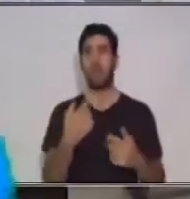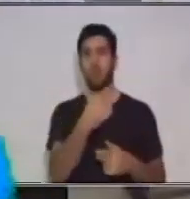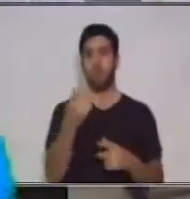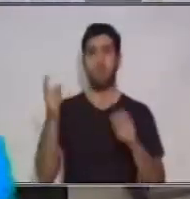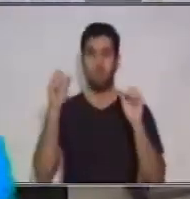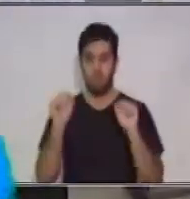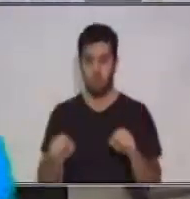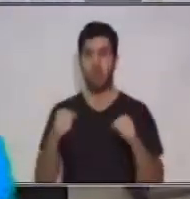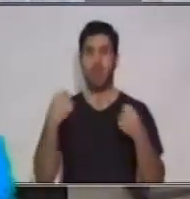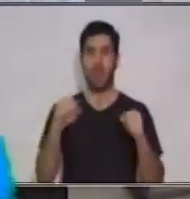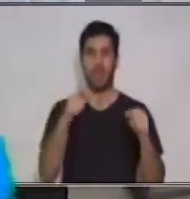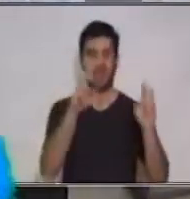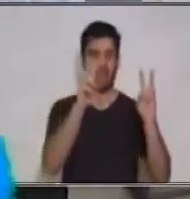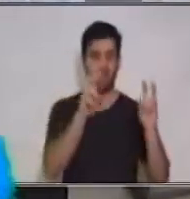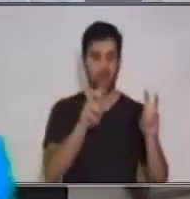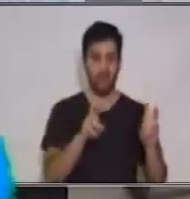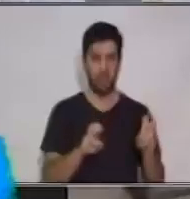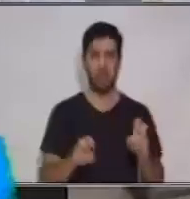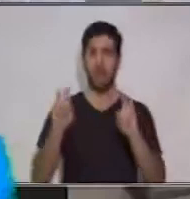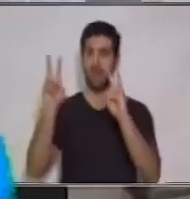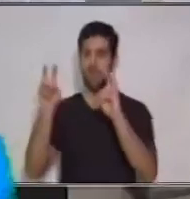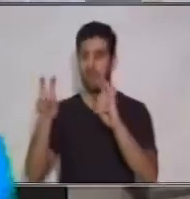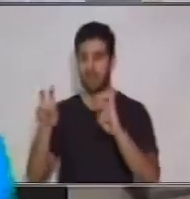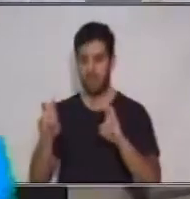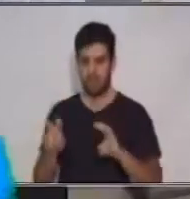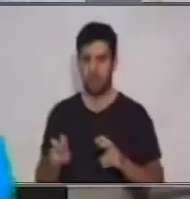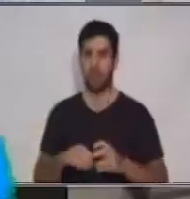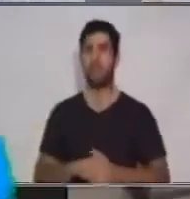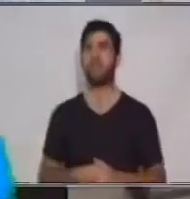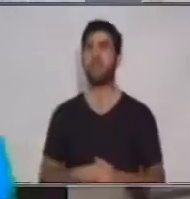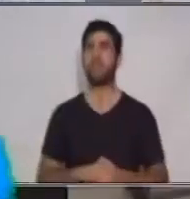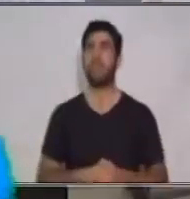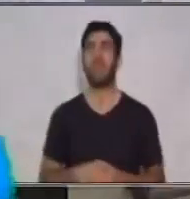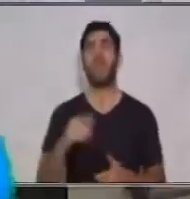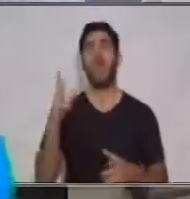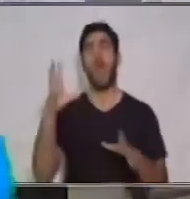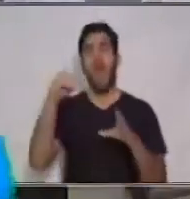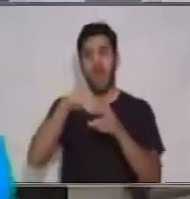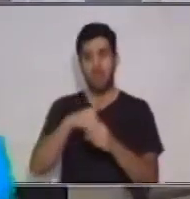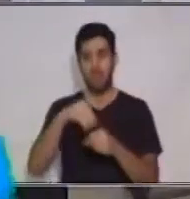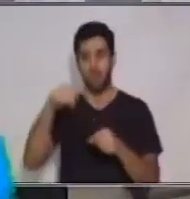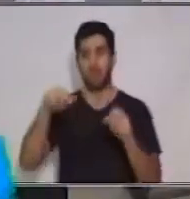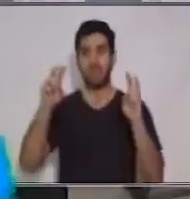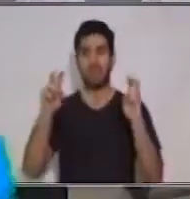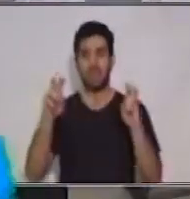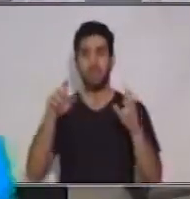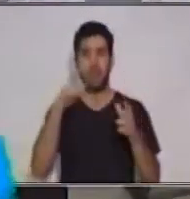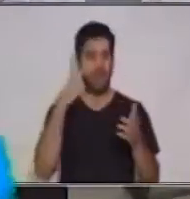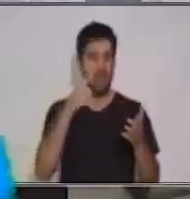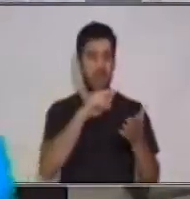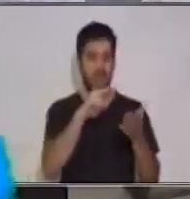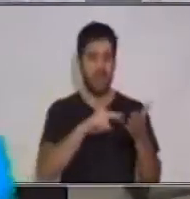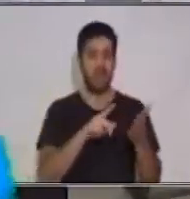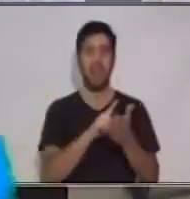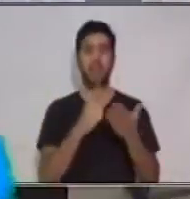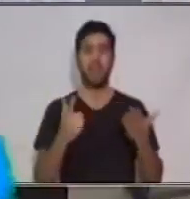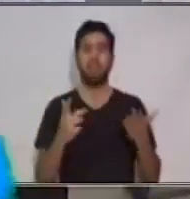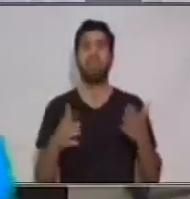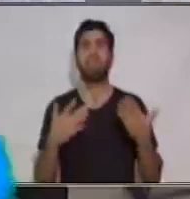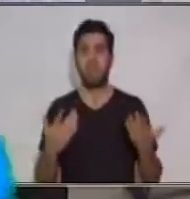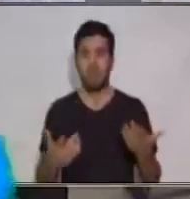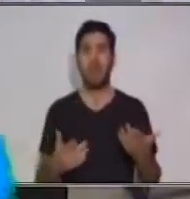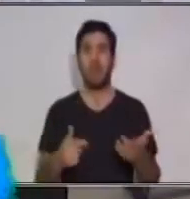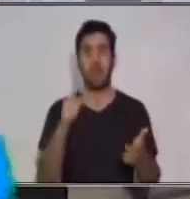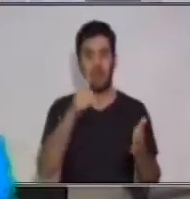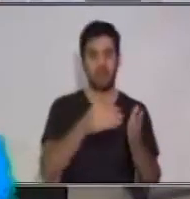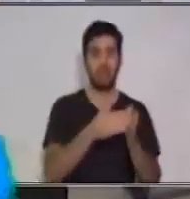trabajar estos temas de la literatura hispanoamericana. Dentro de la literatura hispanoamericana podemos mencionar la